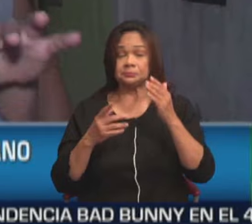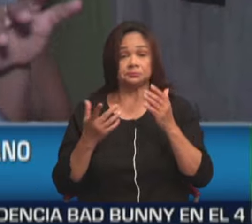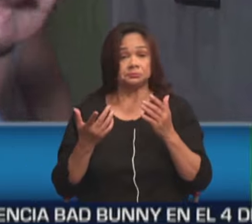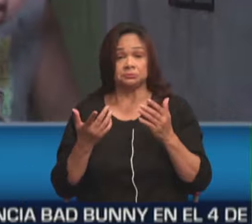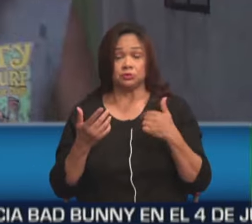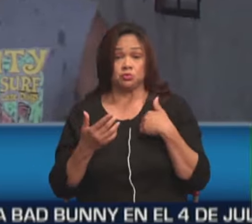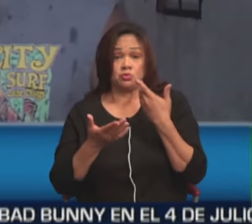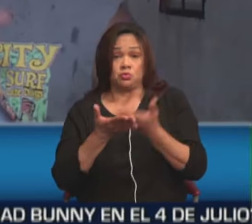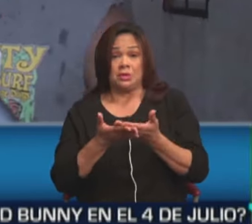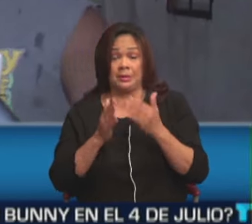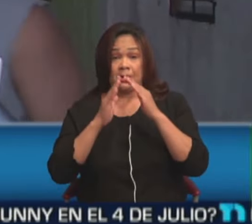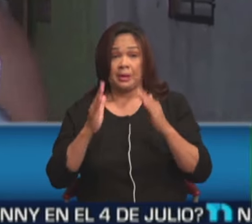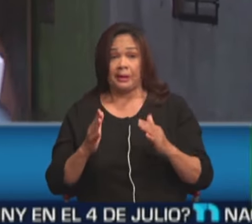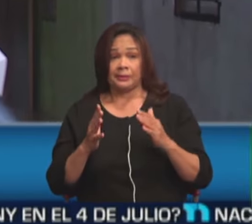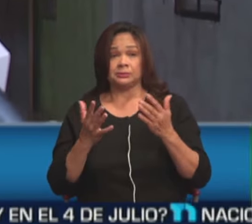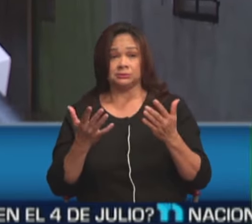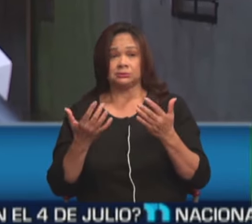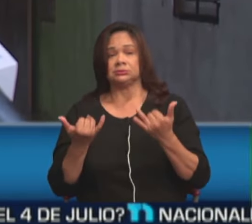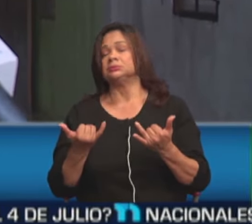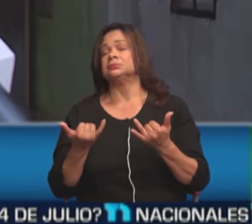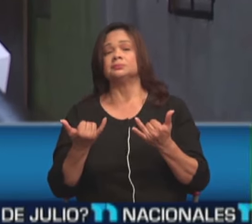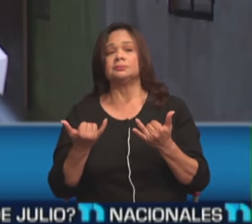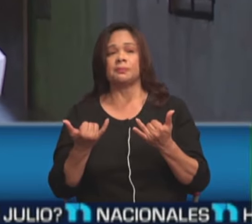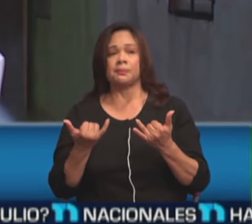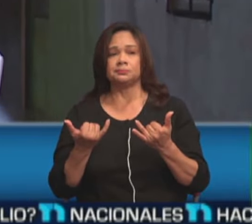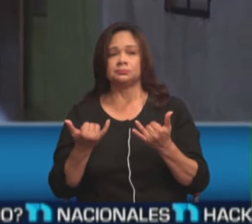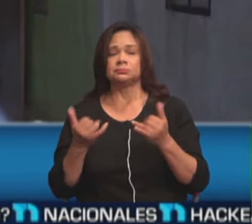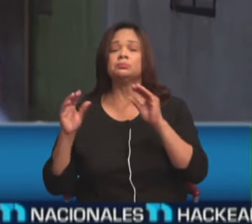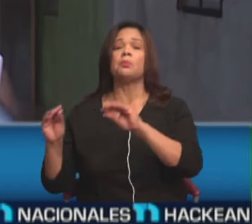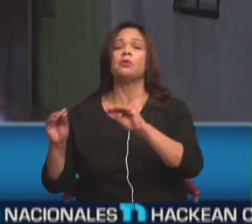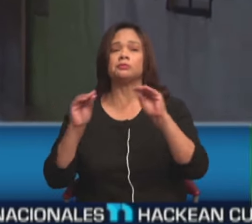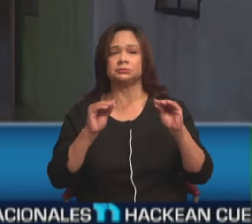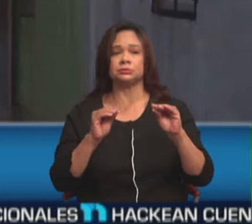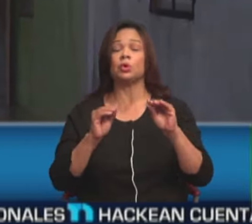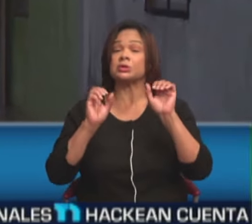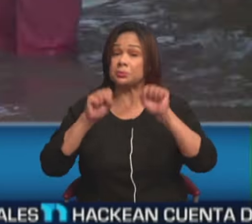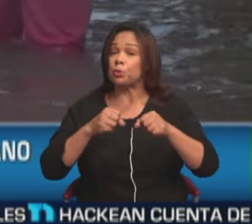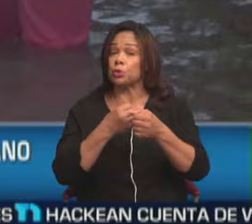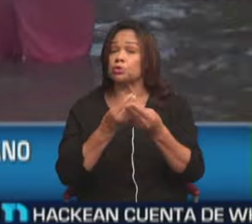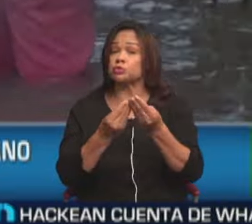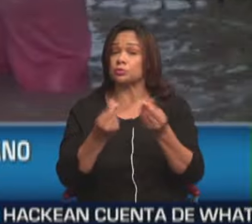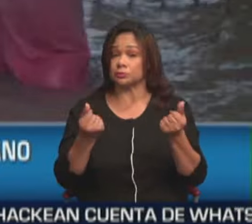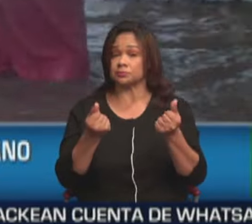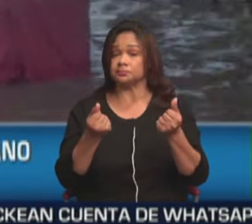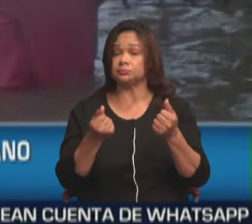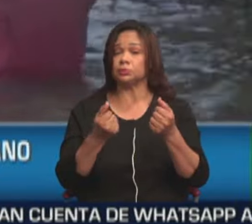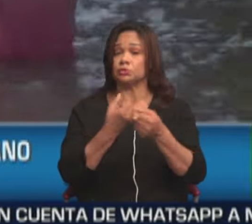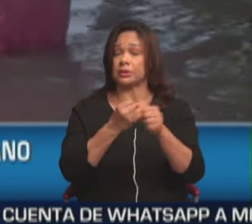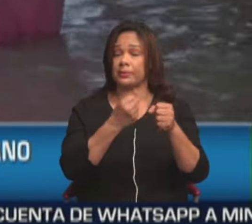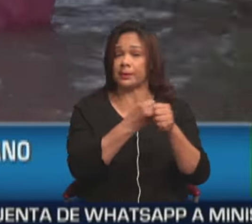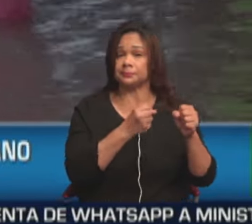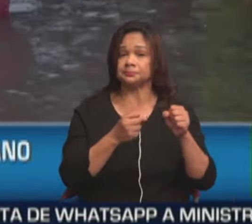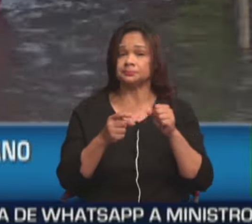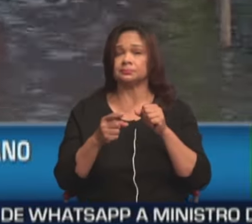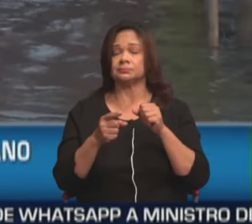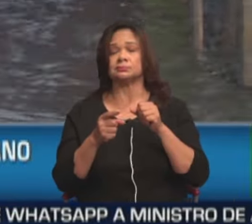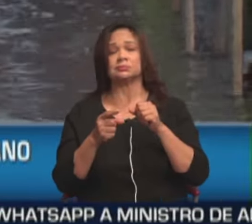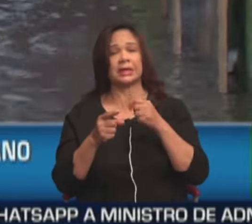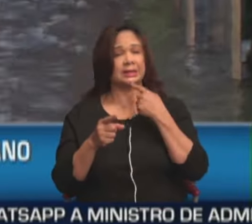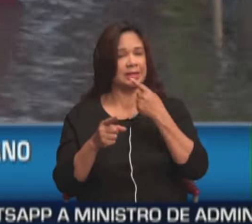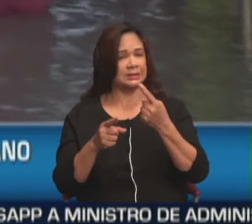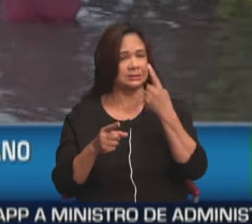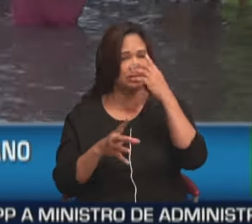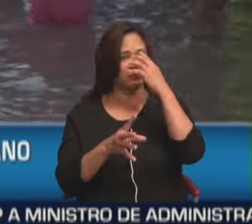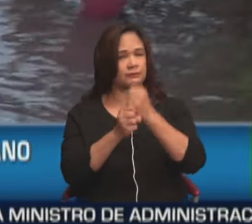encontré todo dañado Mira le estoy cargando los ahora mismo que estoy cargando tod lo que se pudo salvar moradores en la esperanza dicen estar